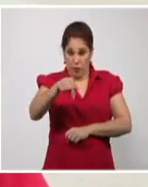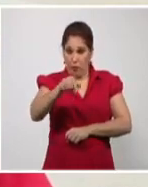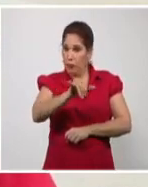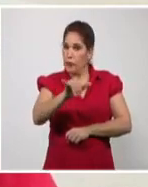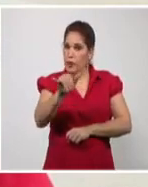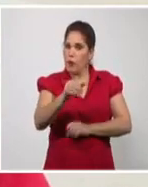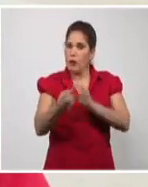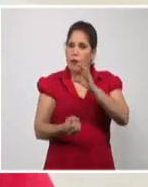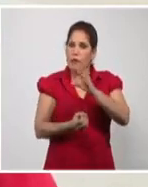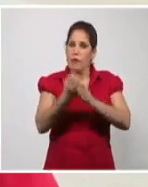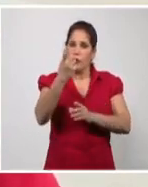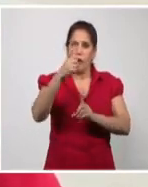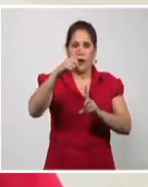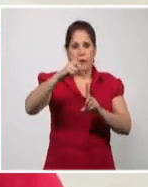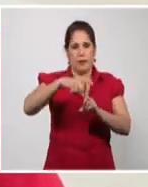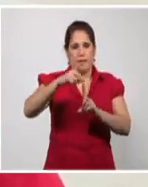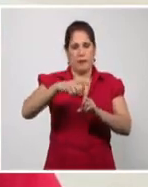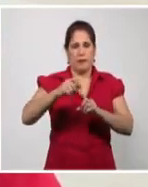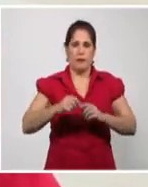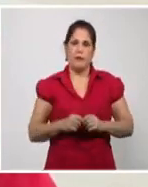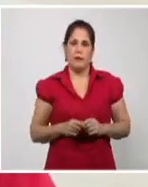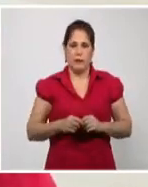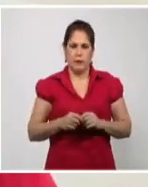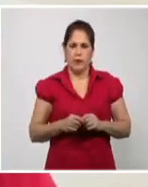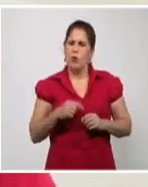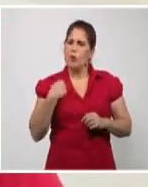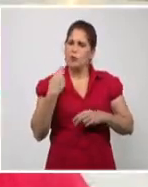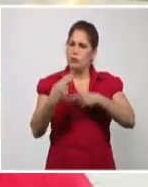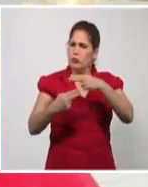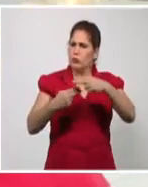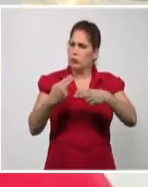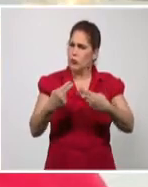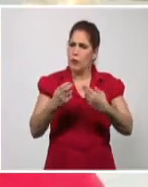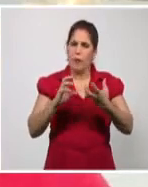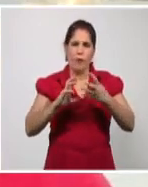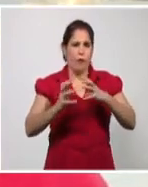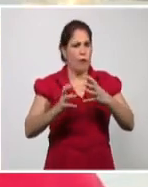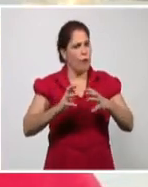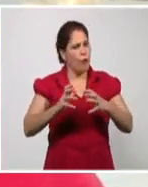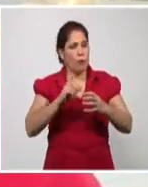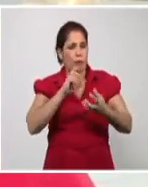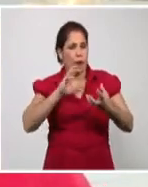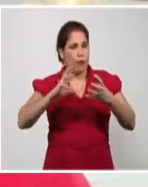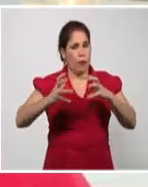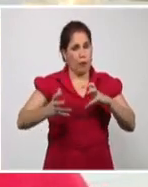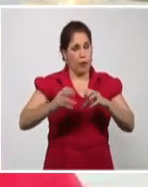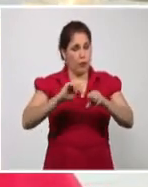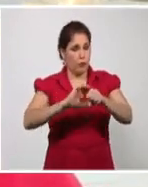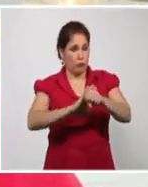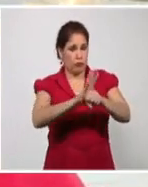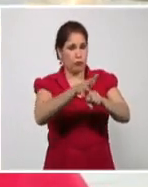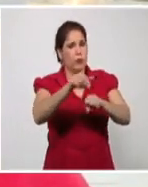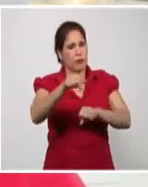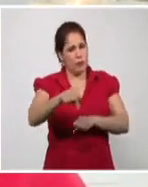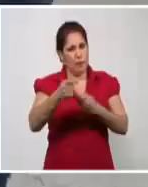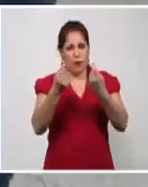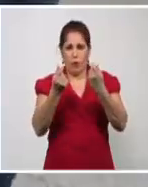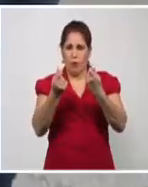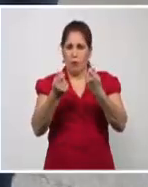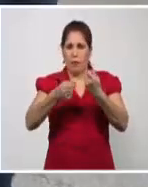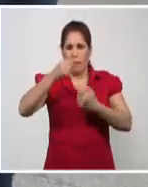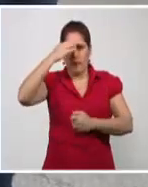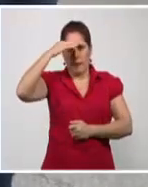la Confederación de Trabajadores de Cuba. Y lo hacemos además desde un escenario complejo y desafiante de la economía